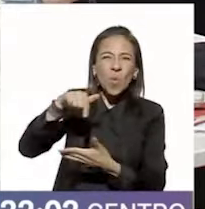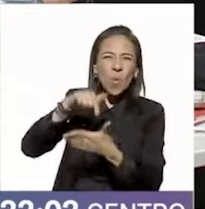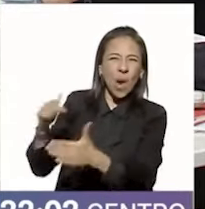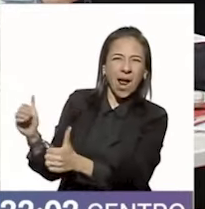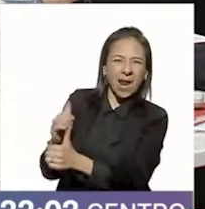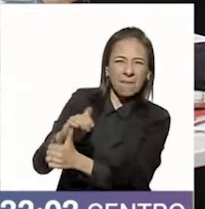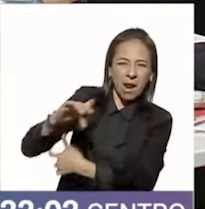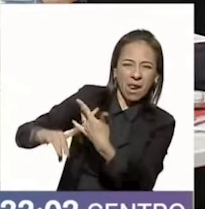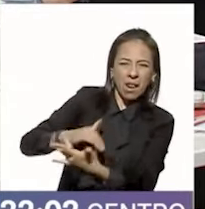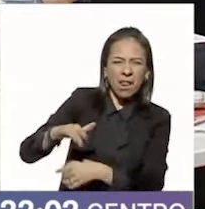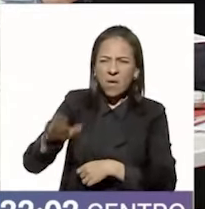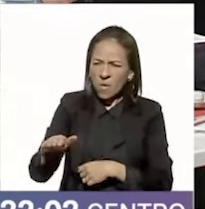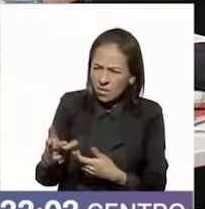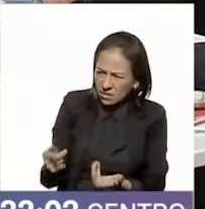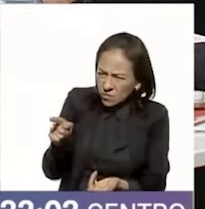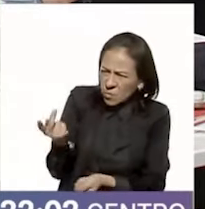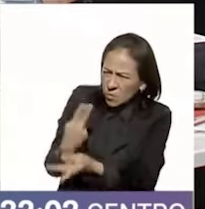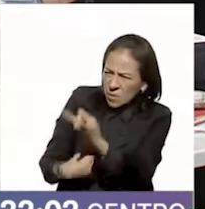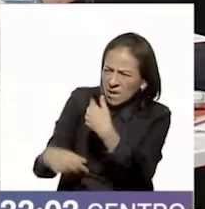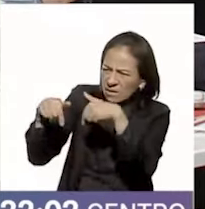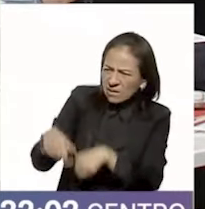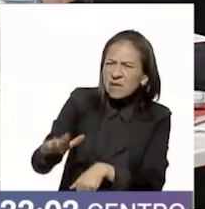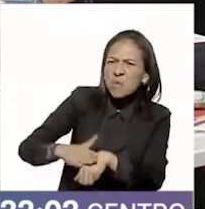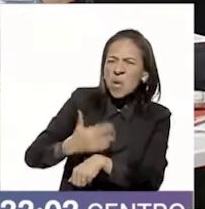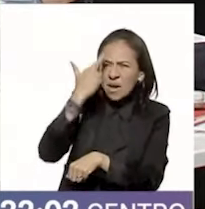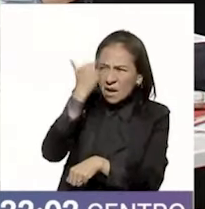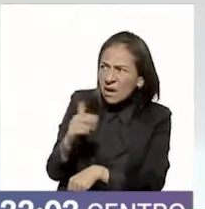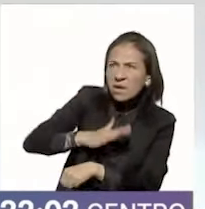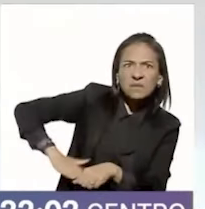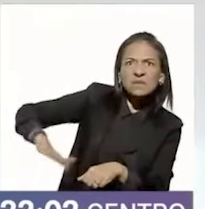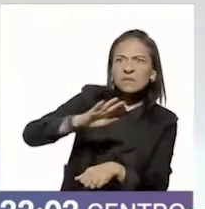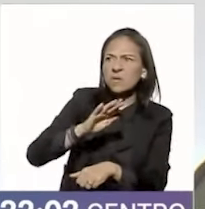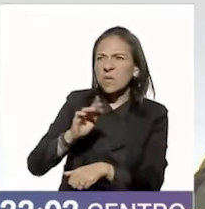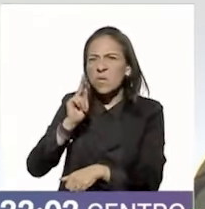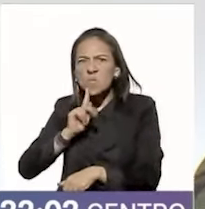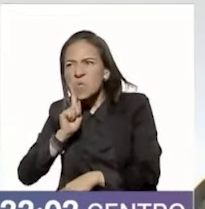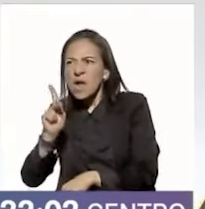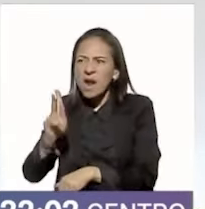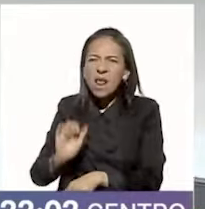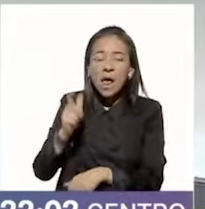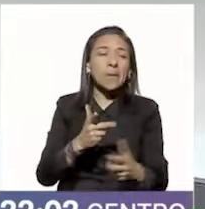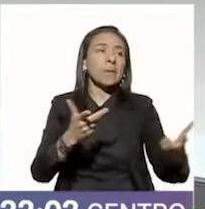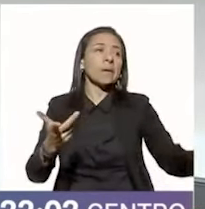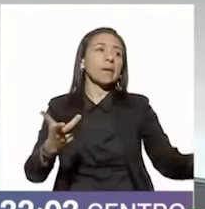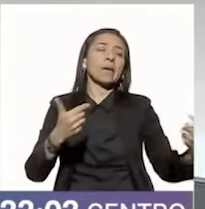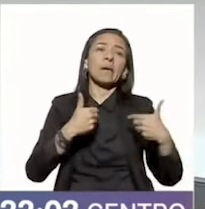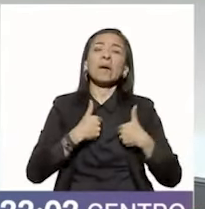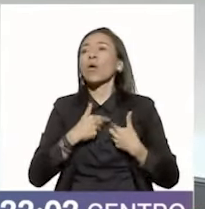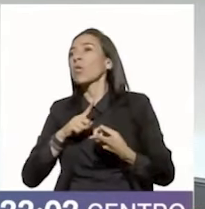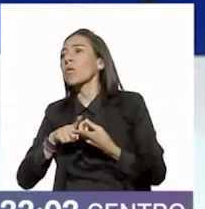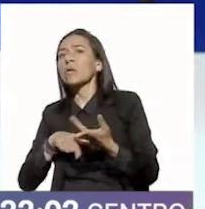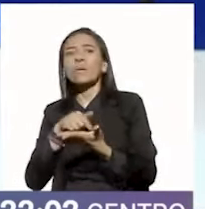padre, usted también aquí, hijo, yo estoy donde está el pecado. ¿No? Como, entonces, ese tipo de cuestiones. Tiene que conocer su negocio.